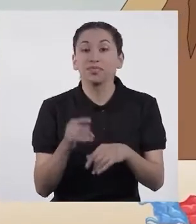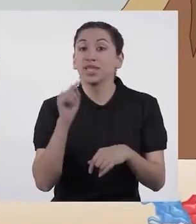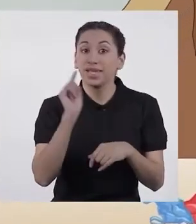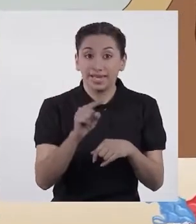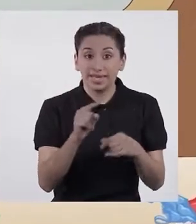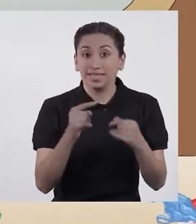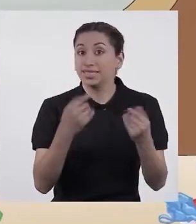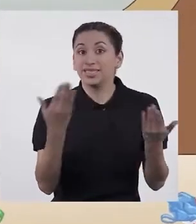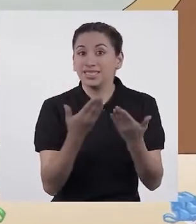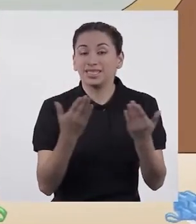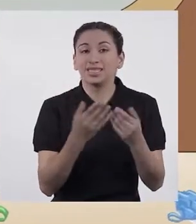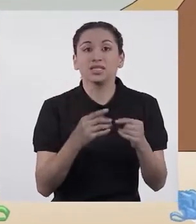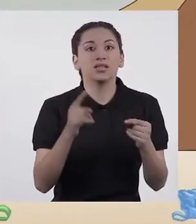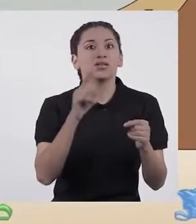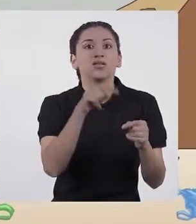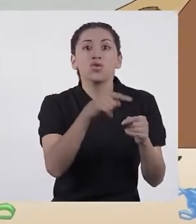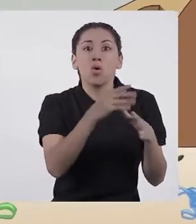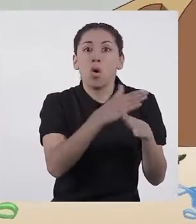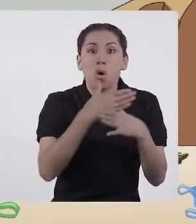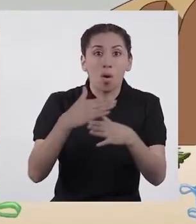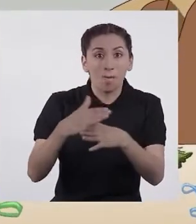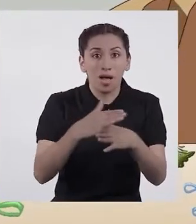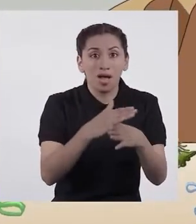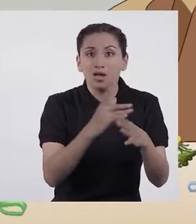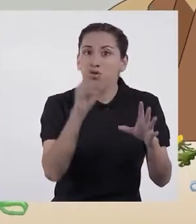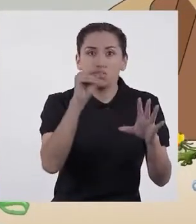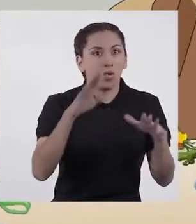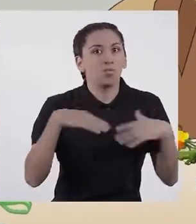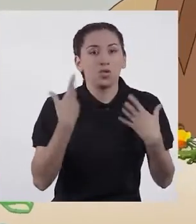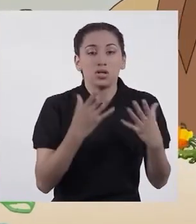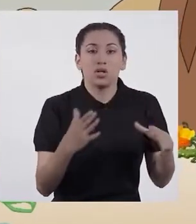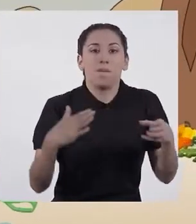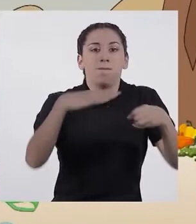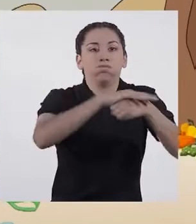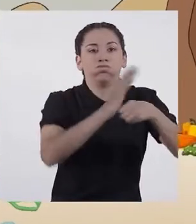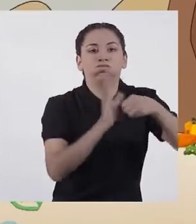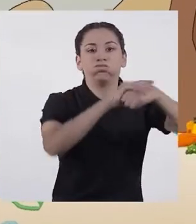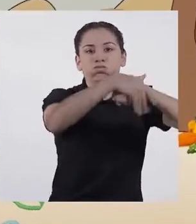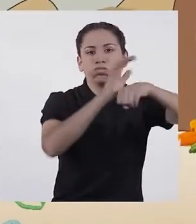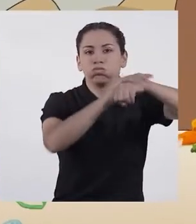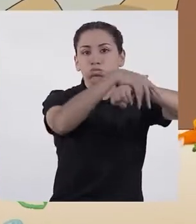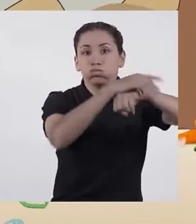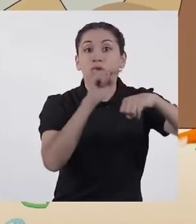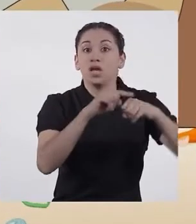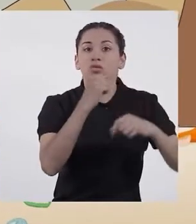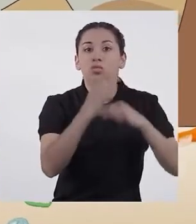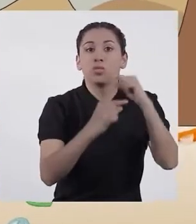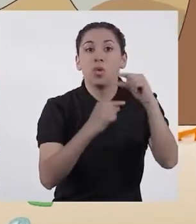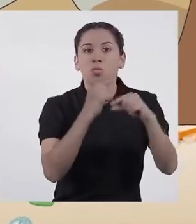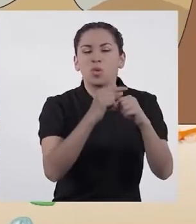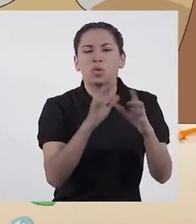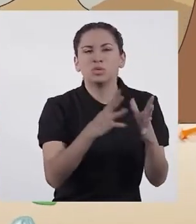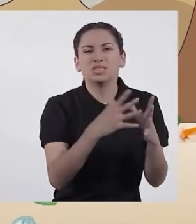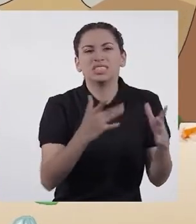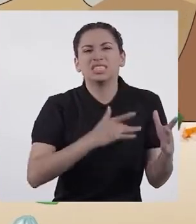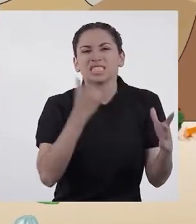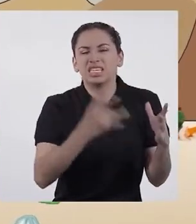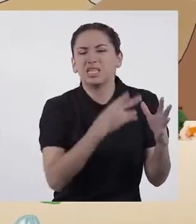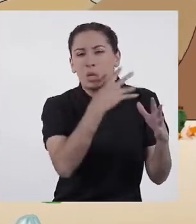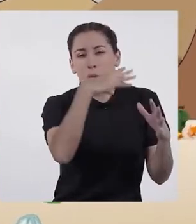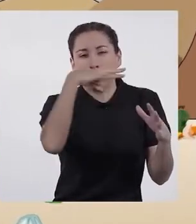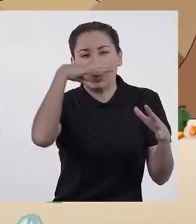Los residuos no se compactan ni se cubren diariamente. Eso produce